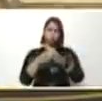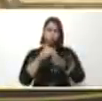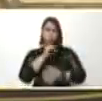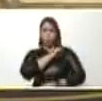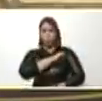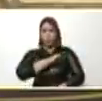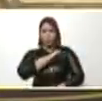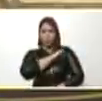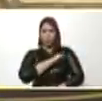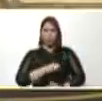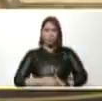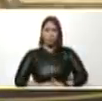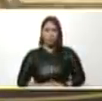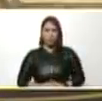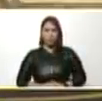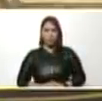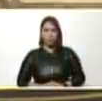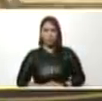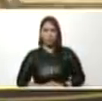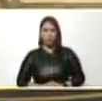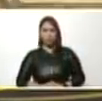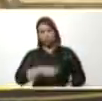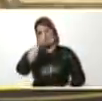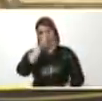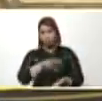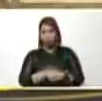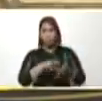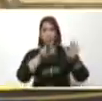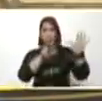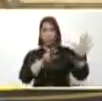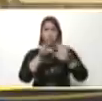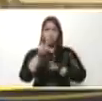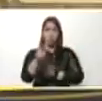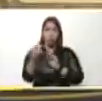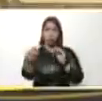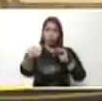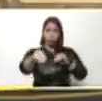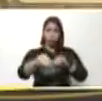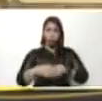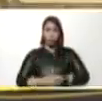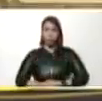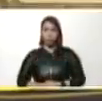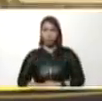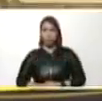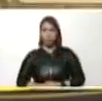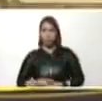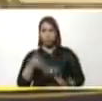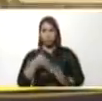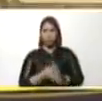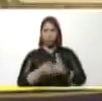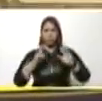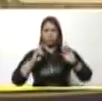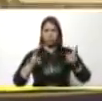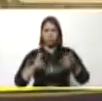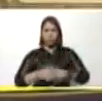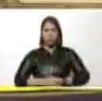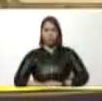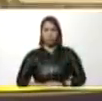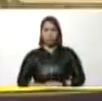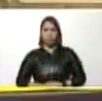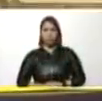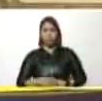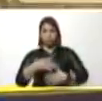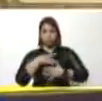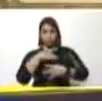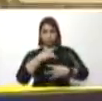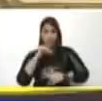comisiones. Se aprobaron 82 acuerdos sobre temas de interés